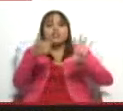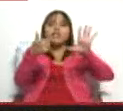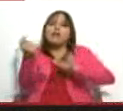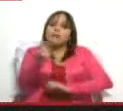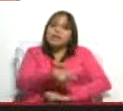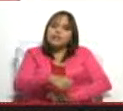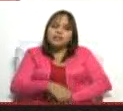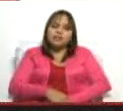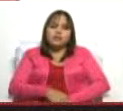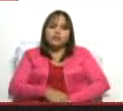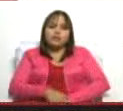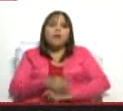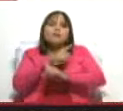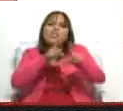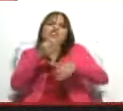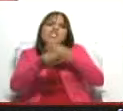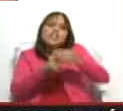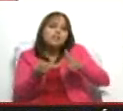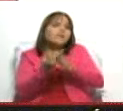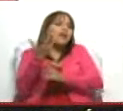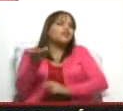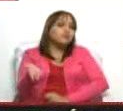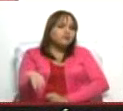¿Y si son en mayo?